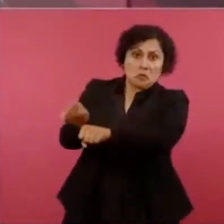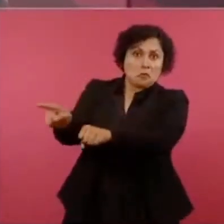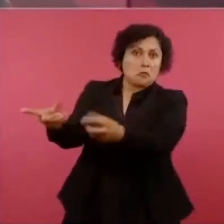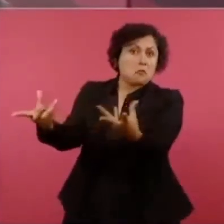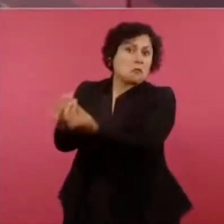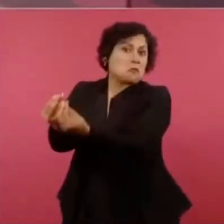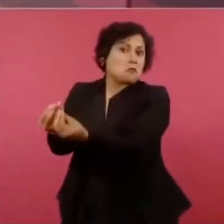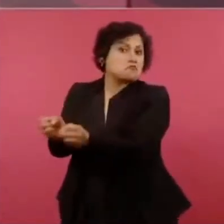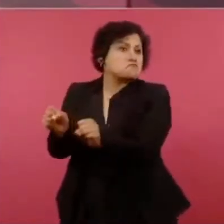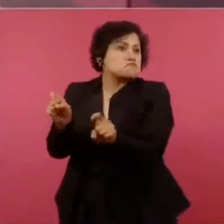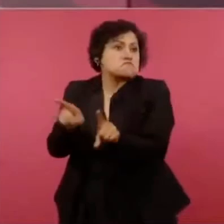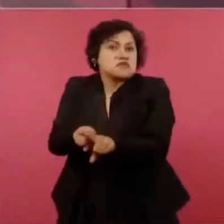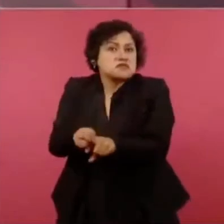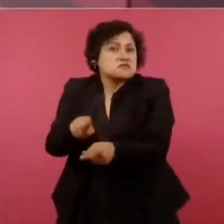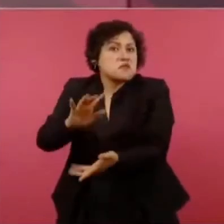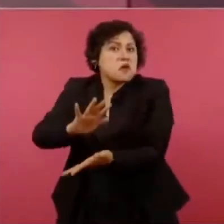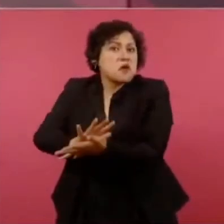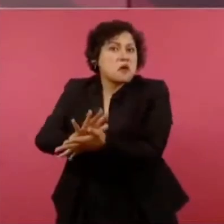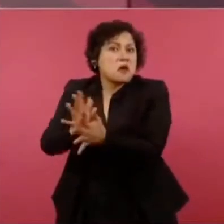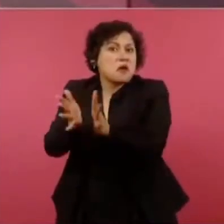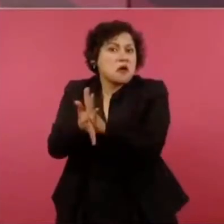Tengo a los jueces,